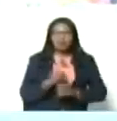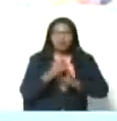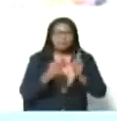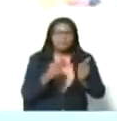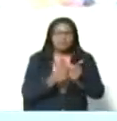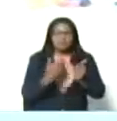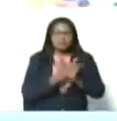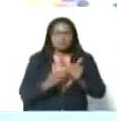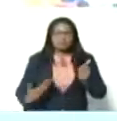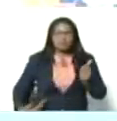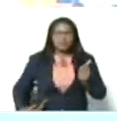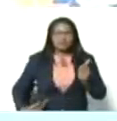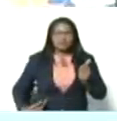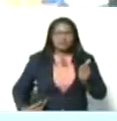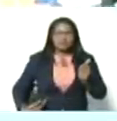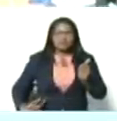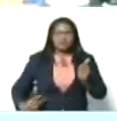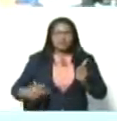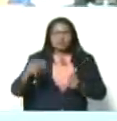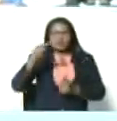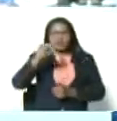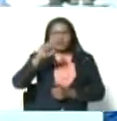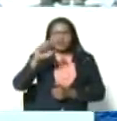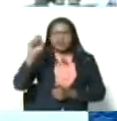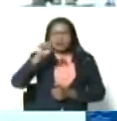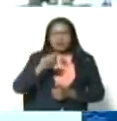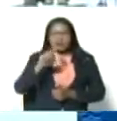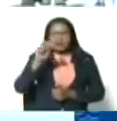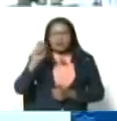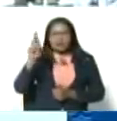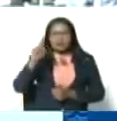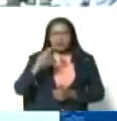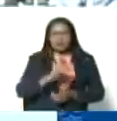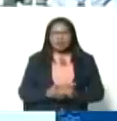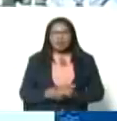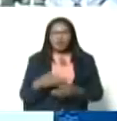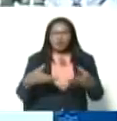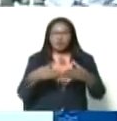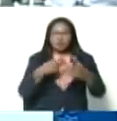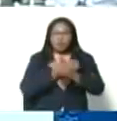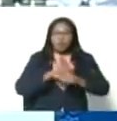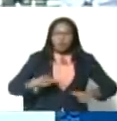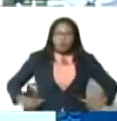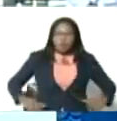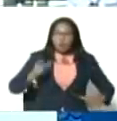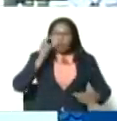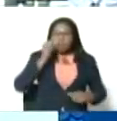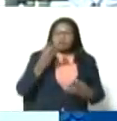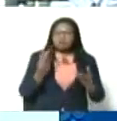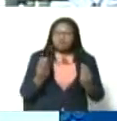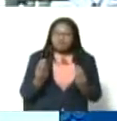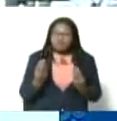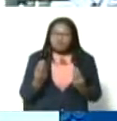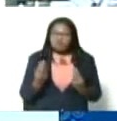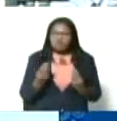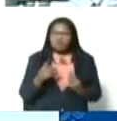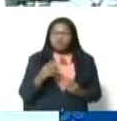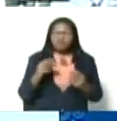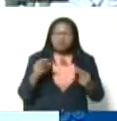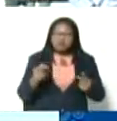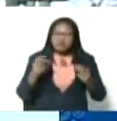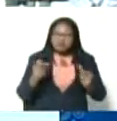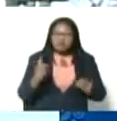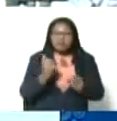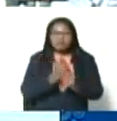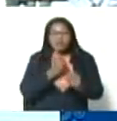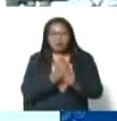vicepresidente Néstor Reverol, general en jefe, primer general en jefe de la Guardia Nacional, un hombre muy, pero muy eficiente en su